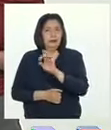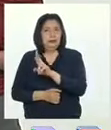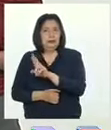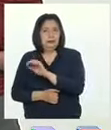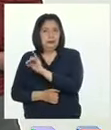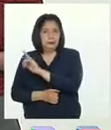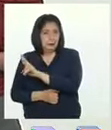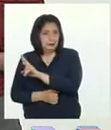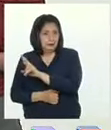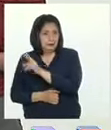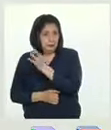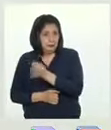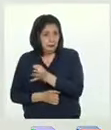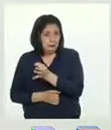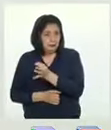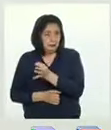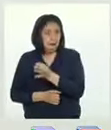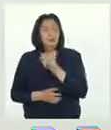e ir, ¿verdad?